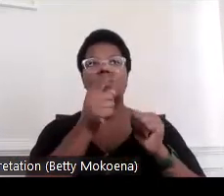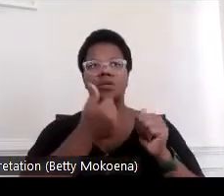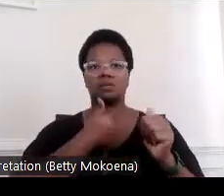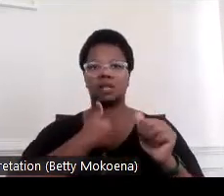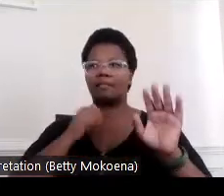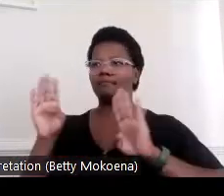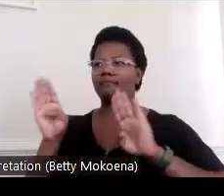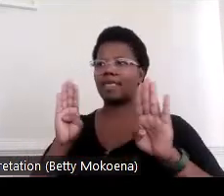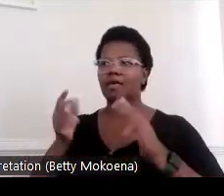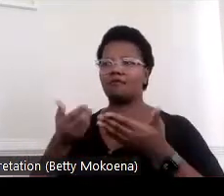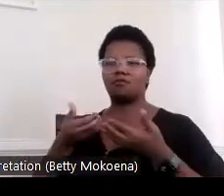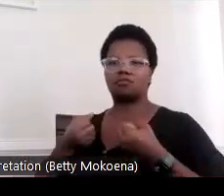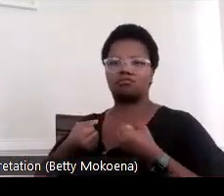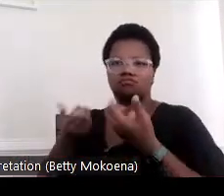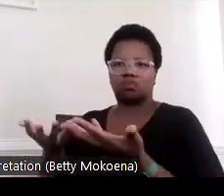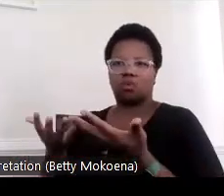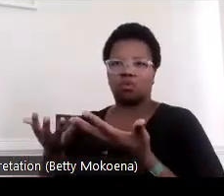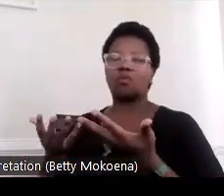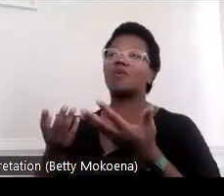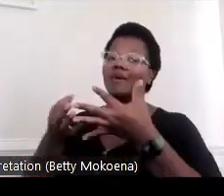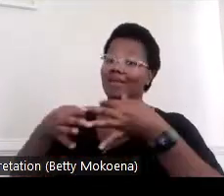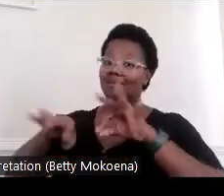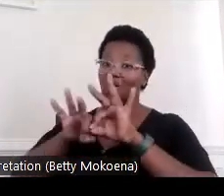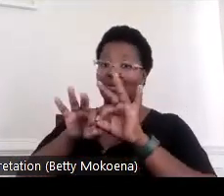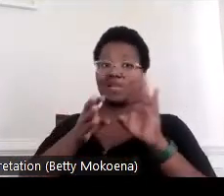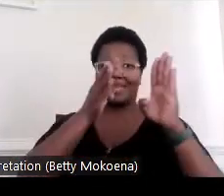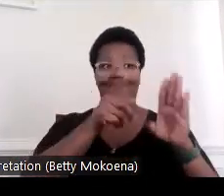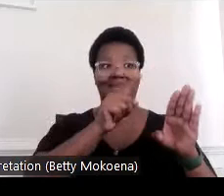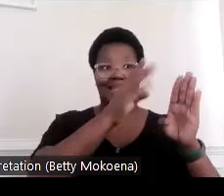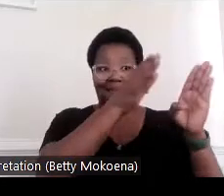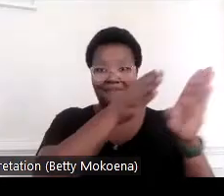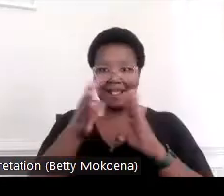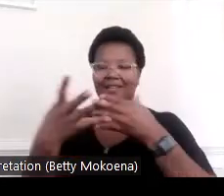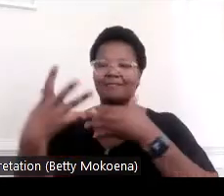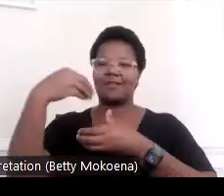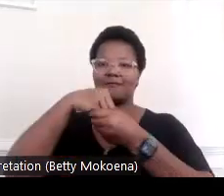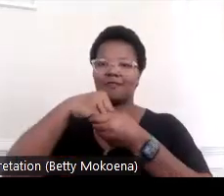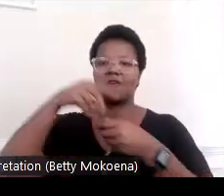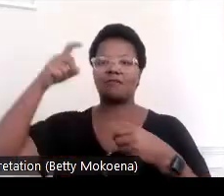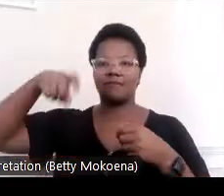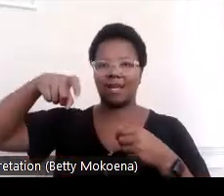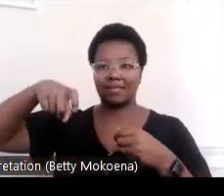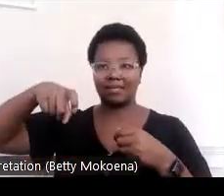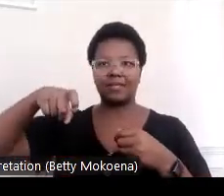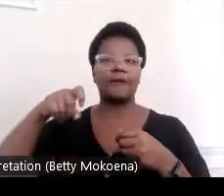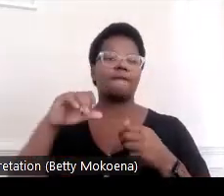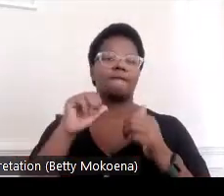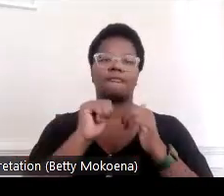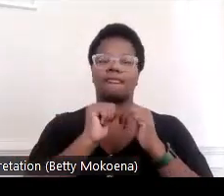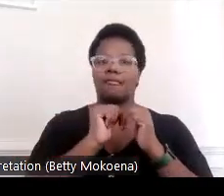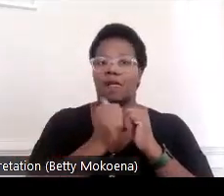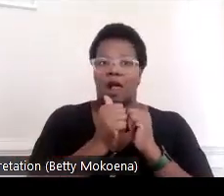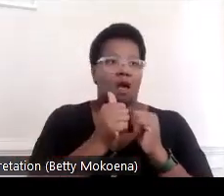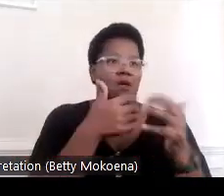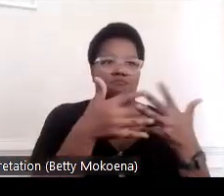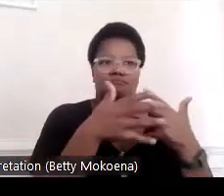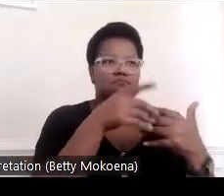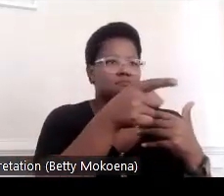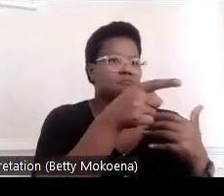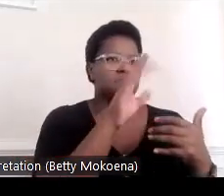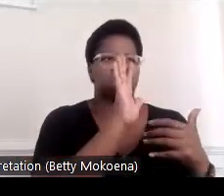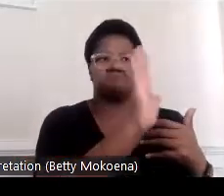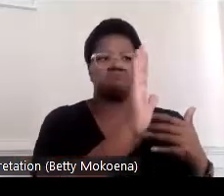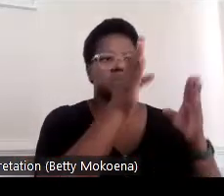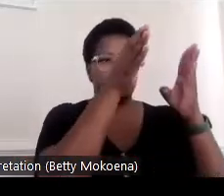cuán correcto era la información que ya me daba porque yo podía ver como él respondía Así que hay maneras de incluirlos a ellos